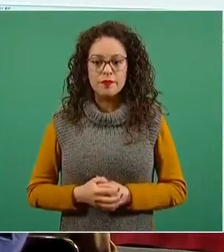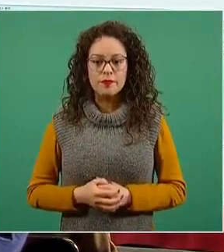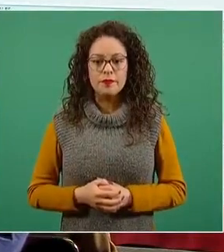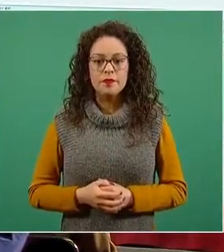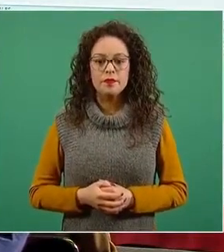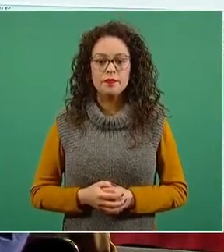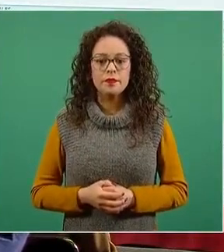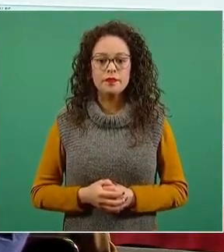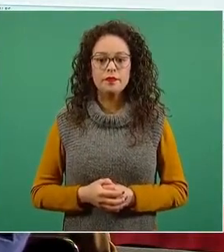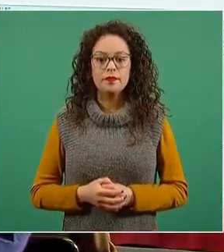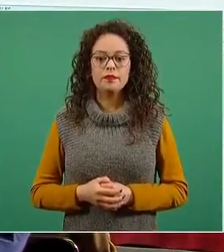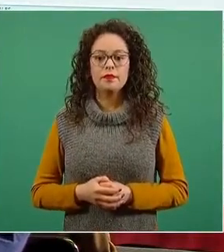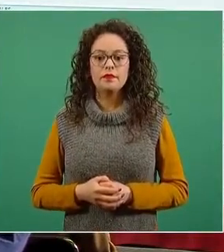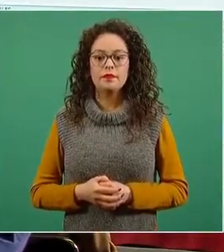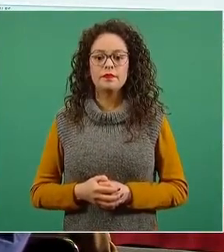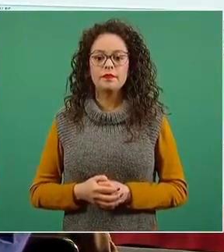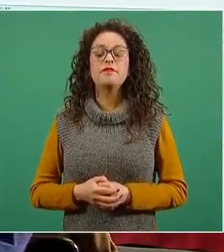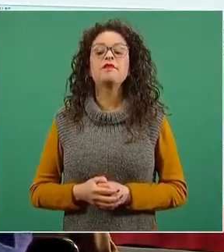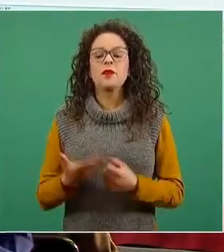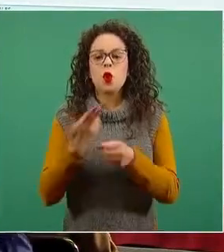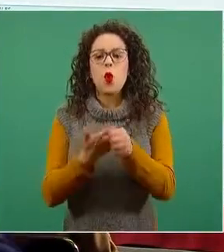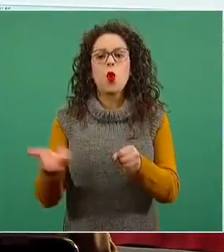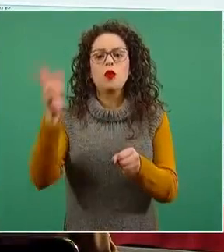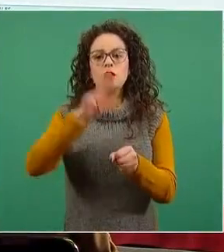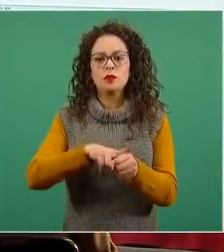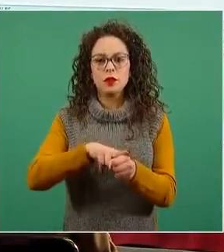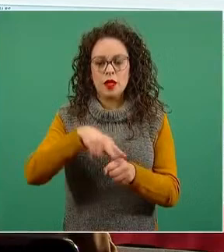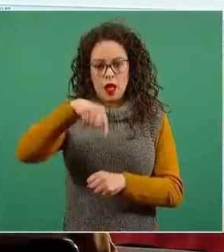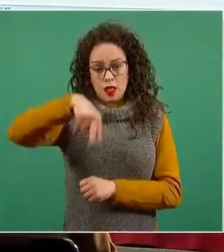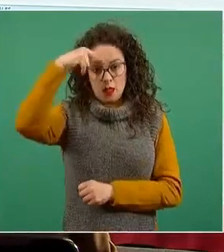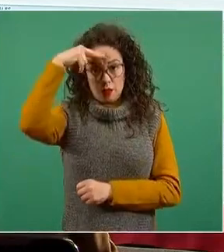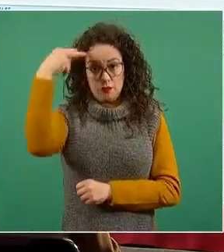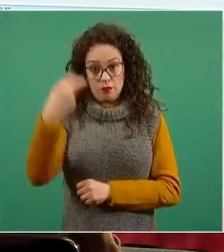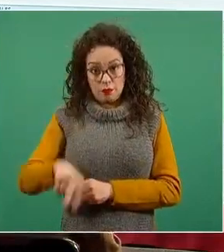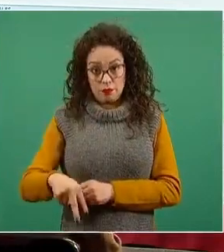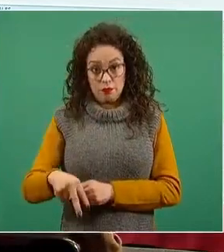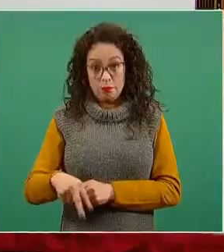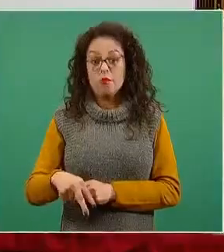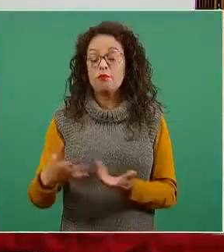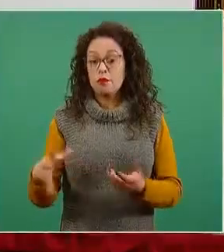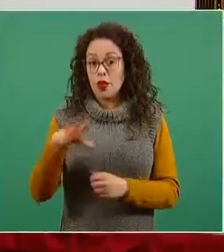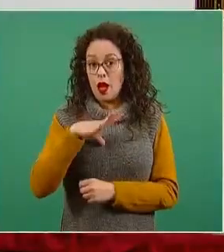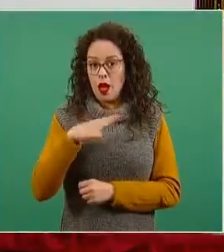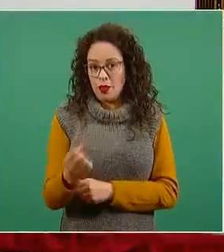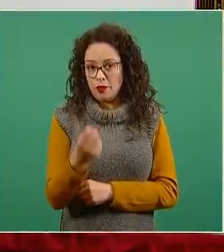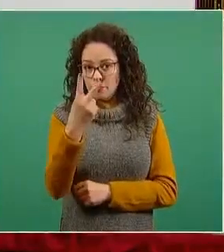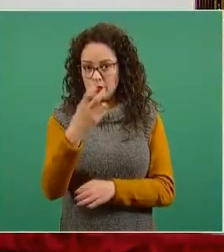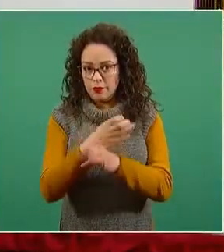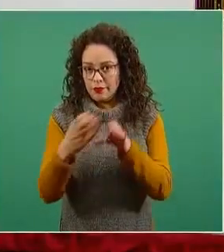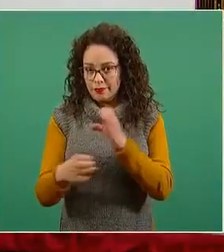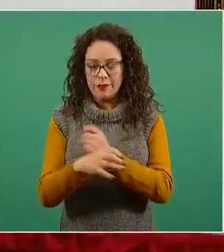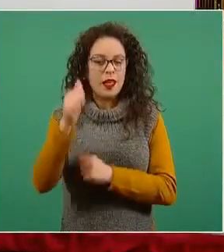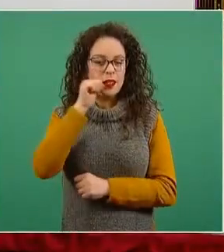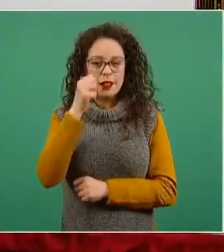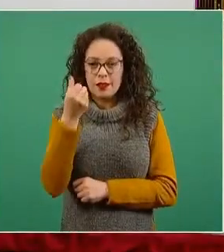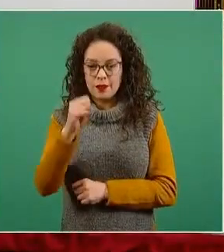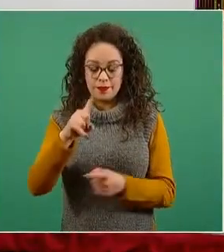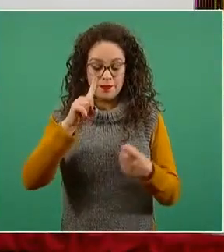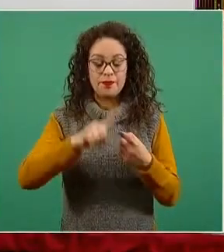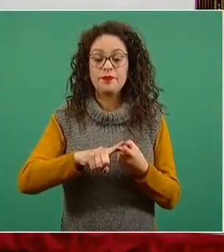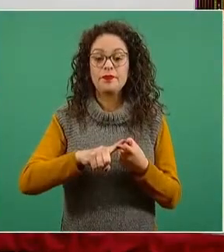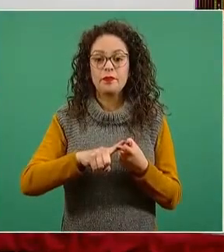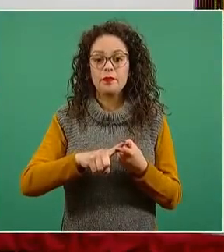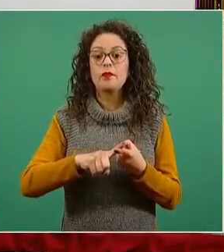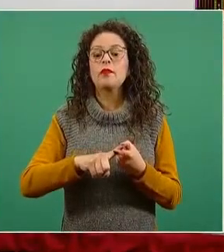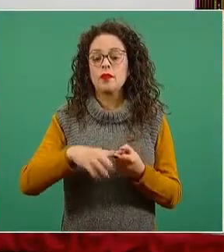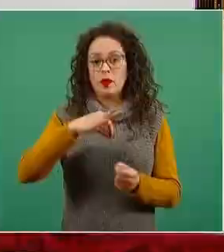Sobre la disponibilidad, la ocupación hospitalaria en nuestro país, tenemos como siempre 2 componentes: el componente de infección respiratoria aguda grave